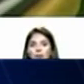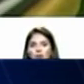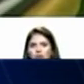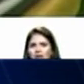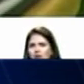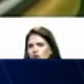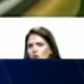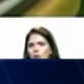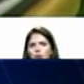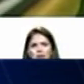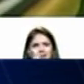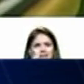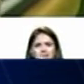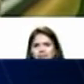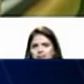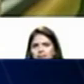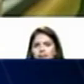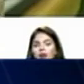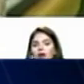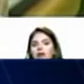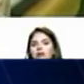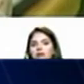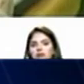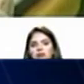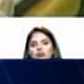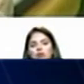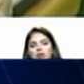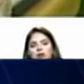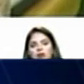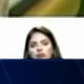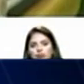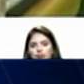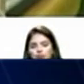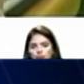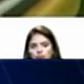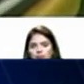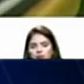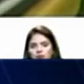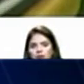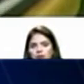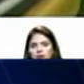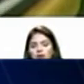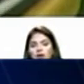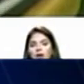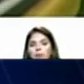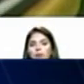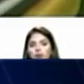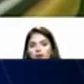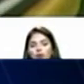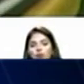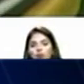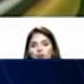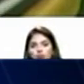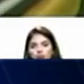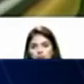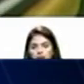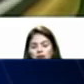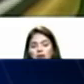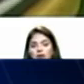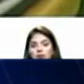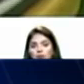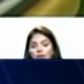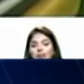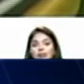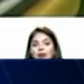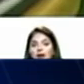impedir ni obstaculizar las decisiones que asuma el poder constituyente originario. A través de este